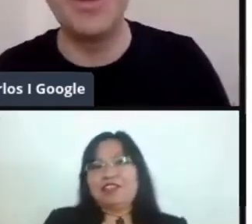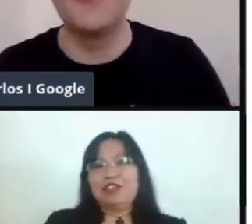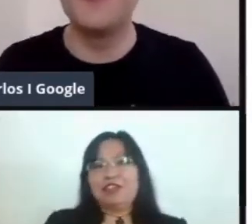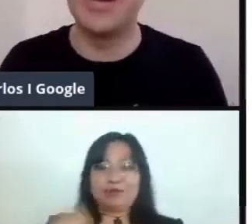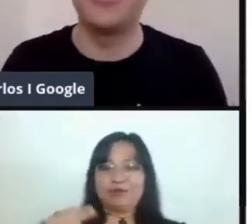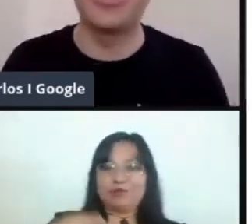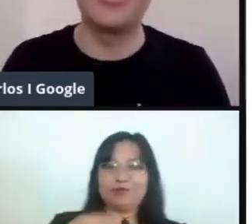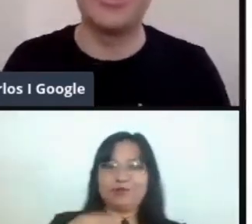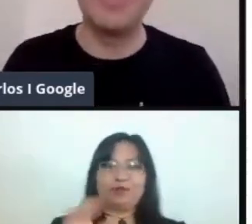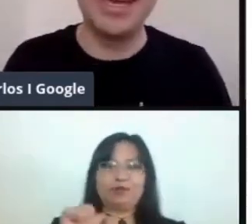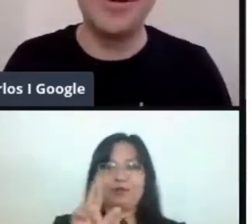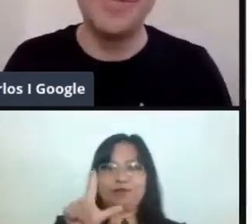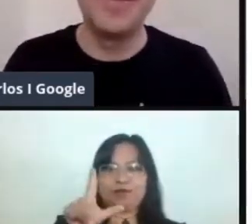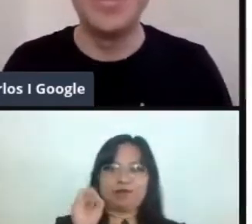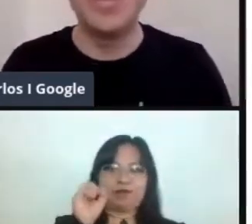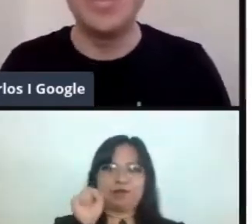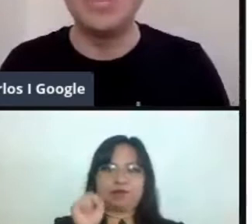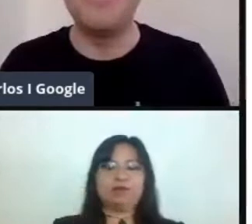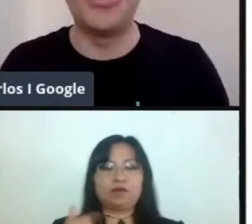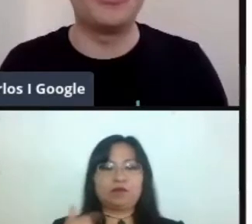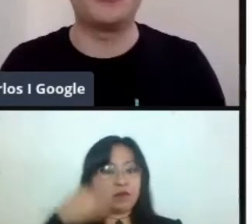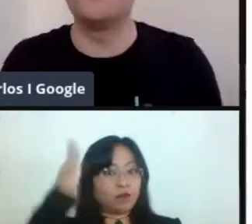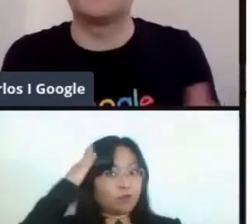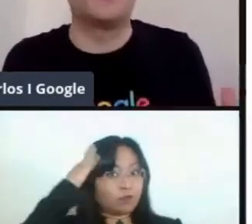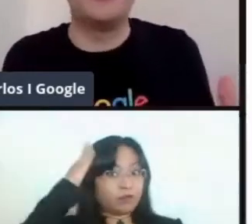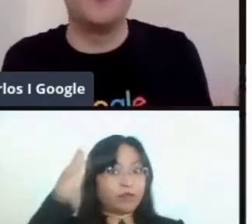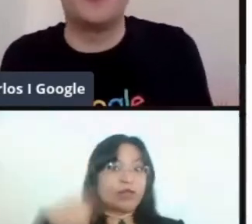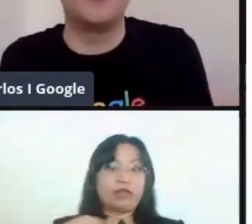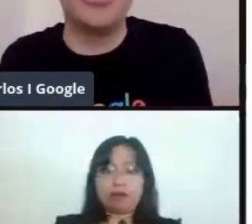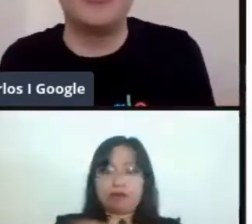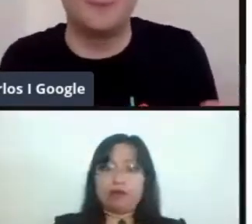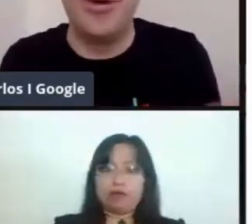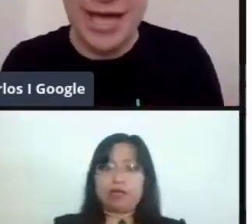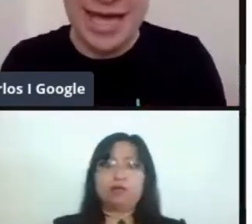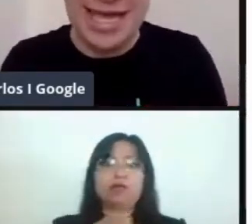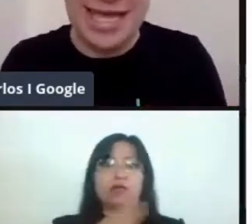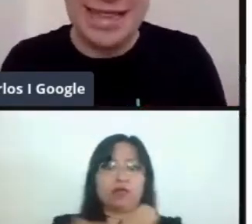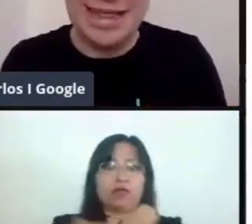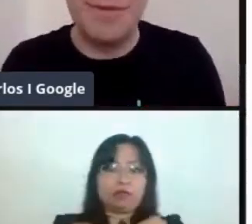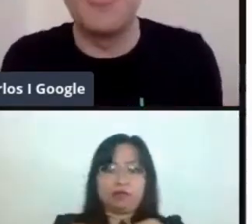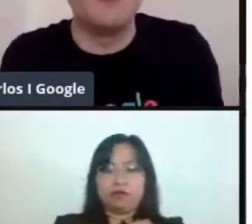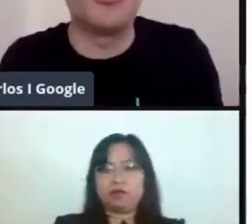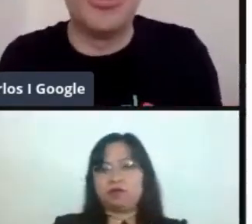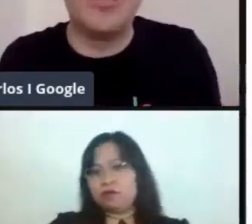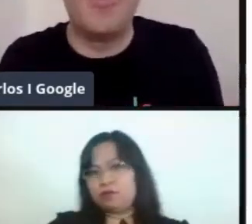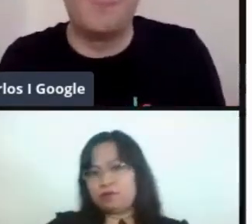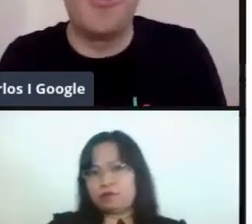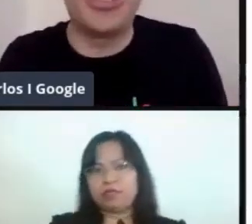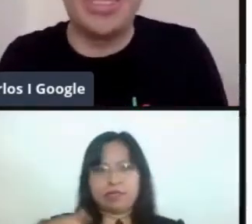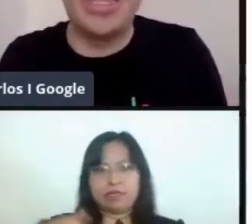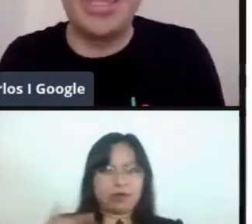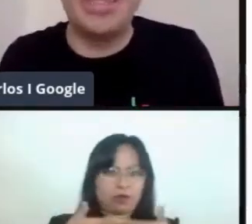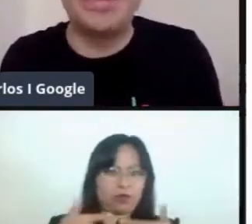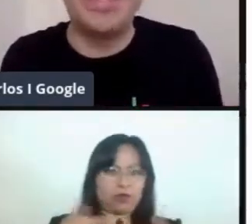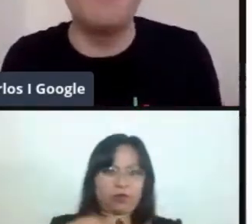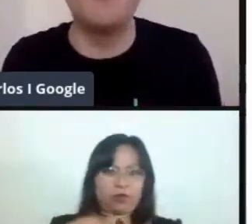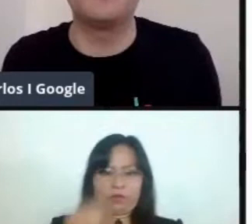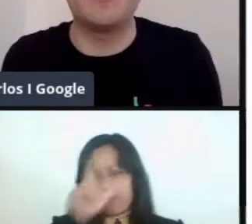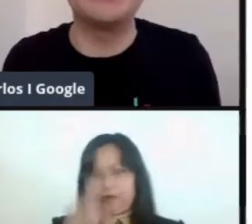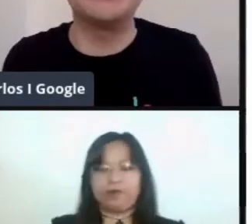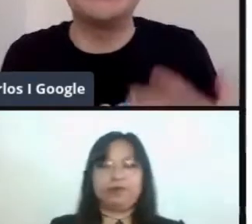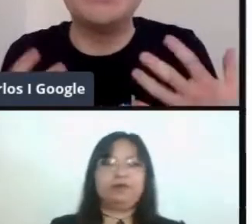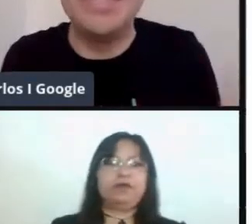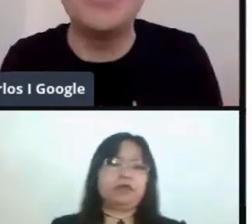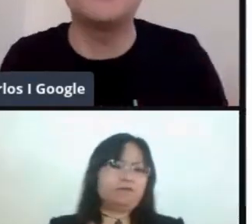el equipo de Google para Educación en México. Y pues estoy muy contento y también muy emocionado porque